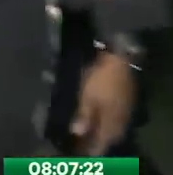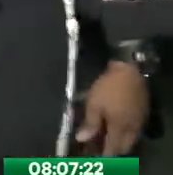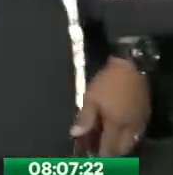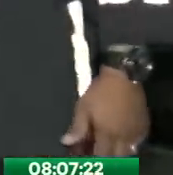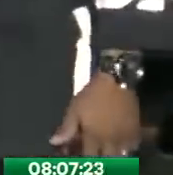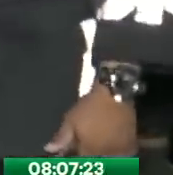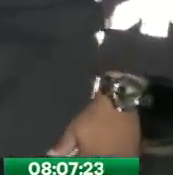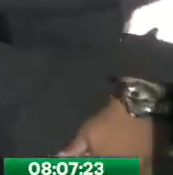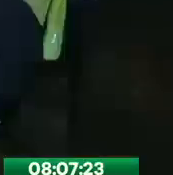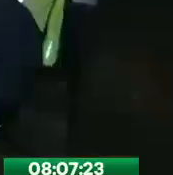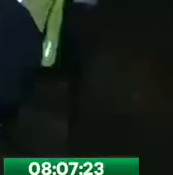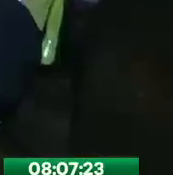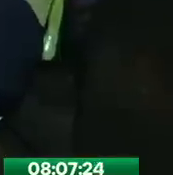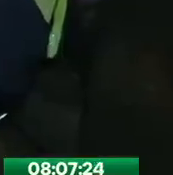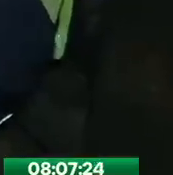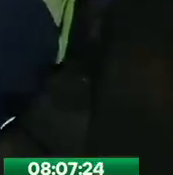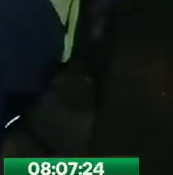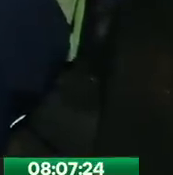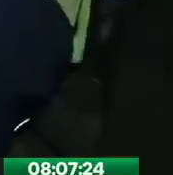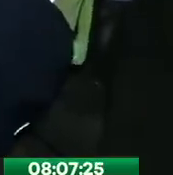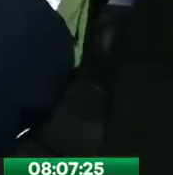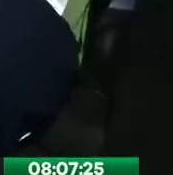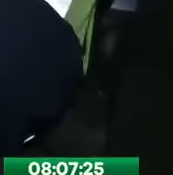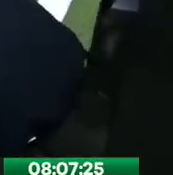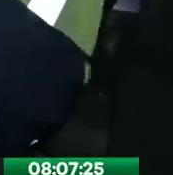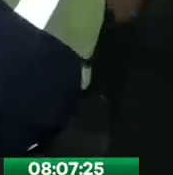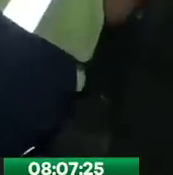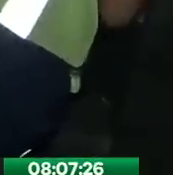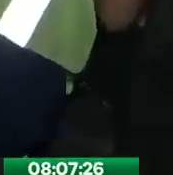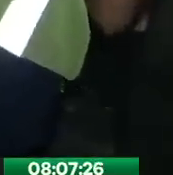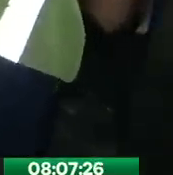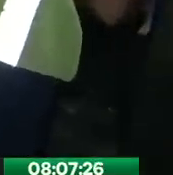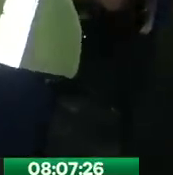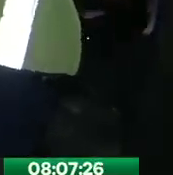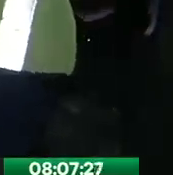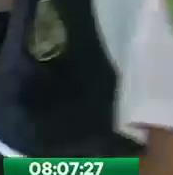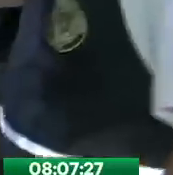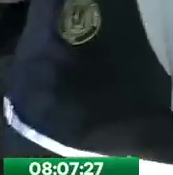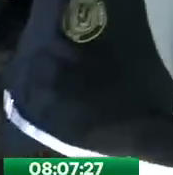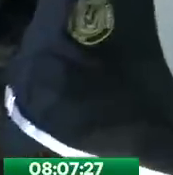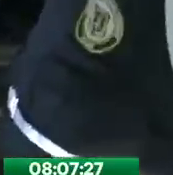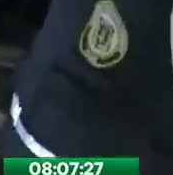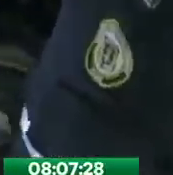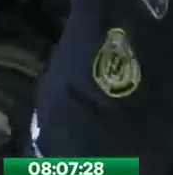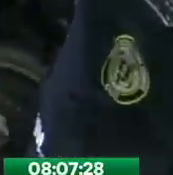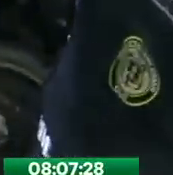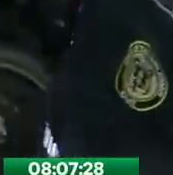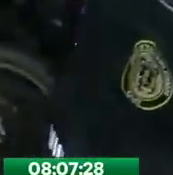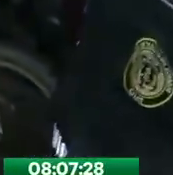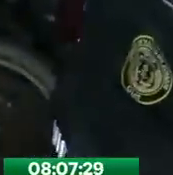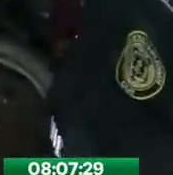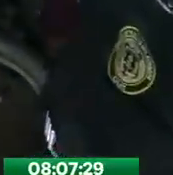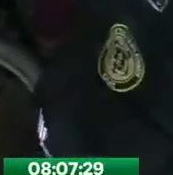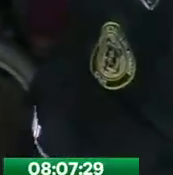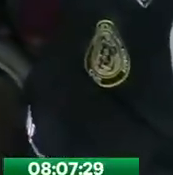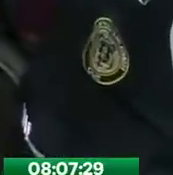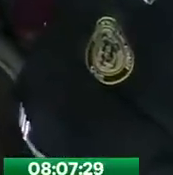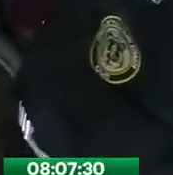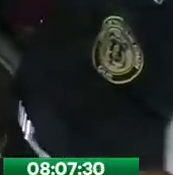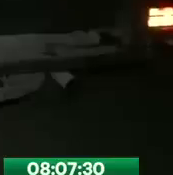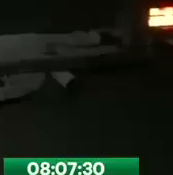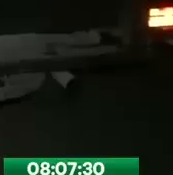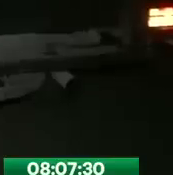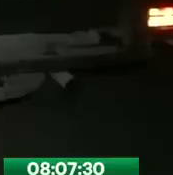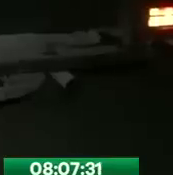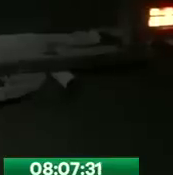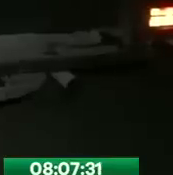CTE realizaron el respectivo procedimiento y recabaron información que les ayudará a determinar responsabilidades.